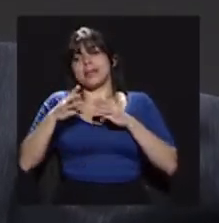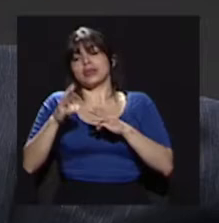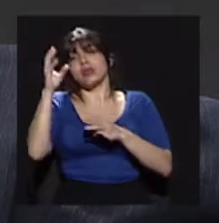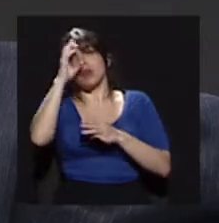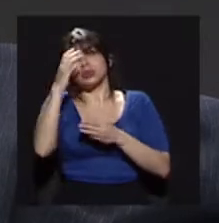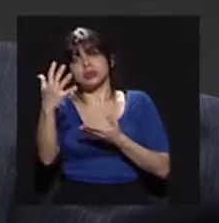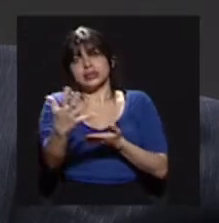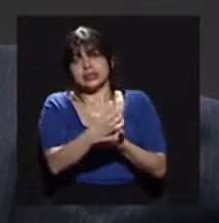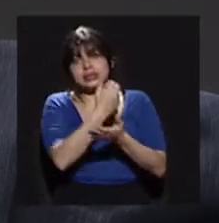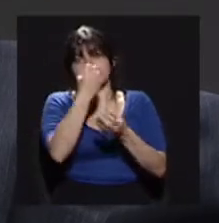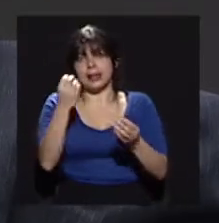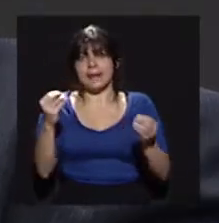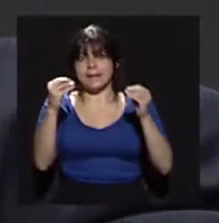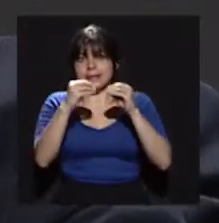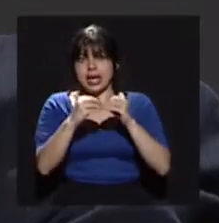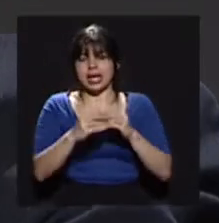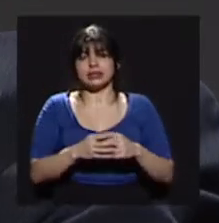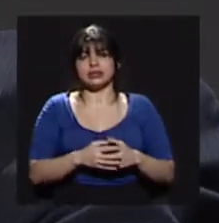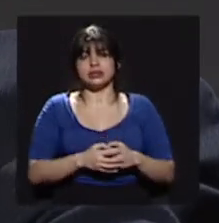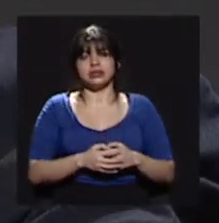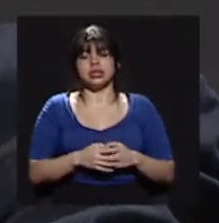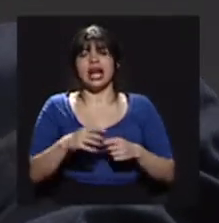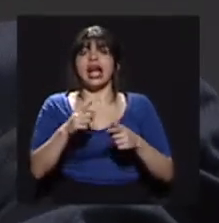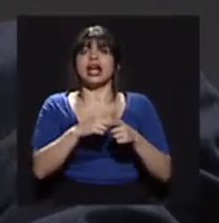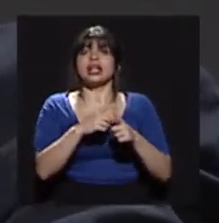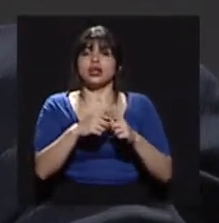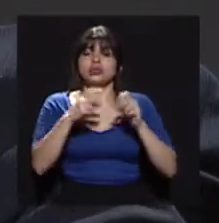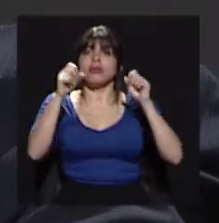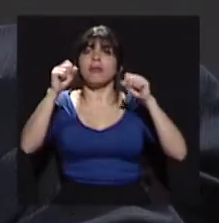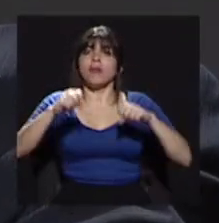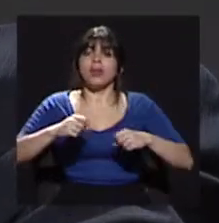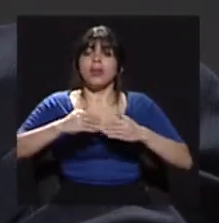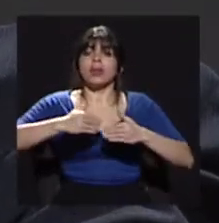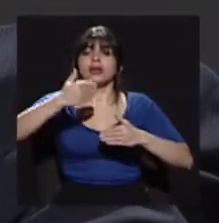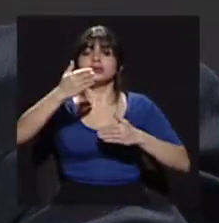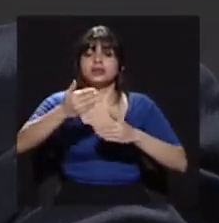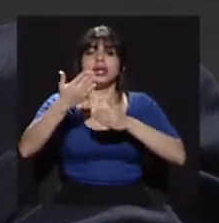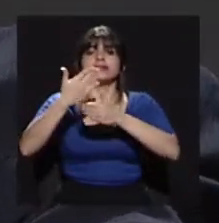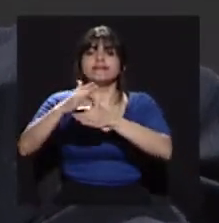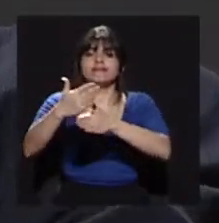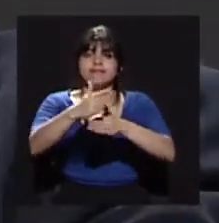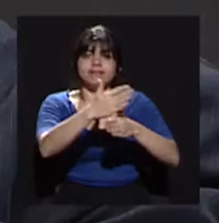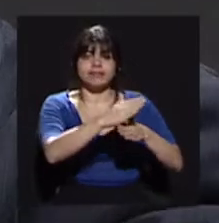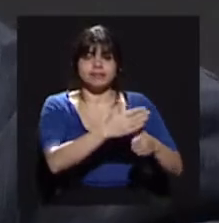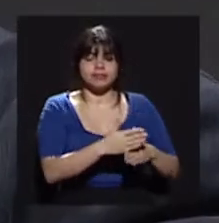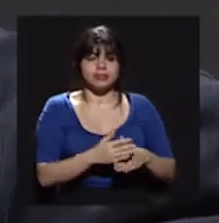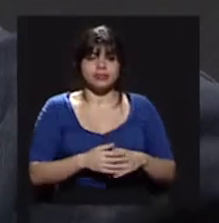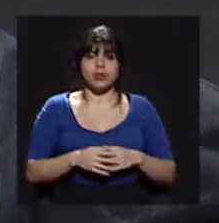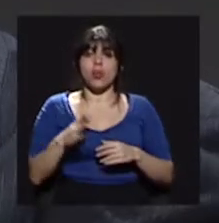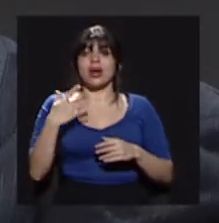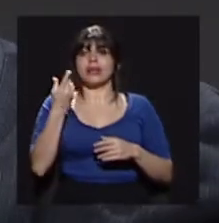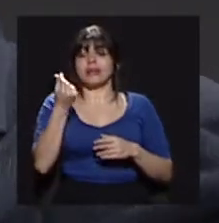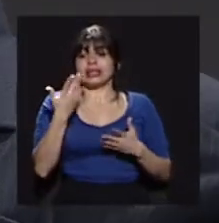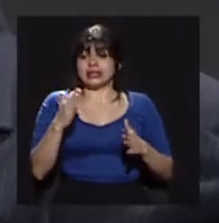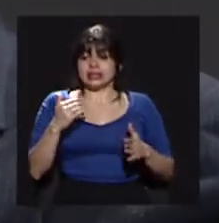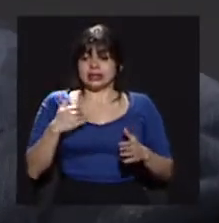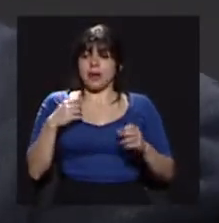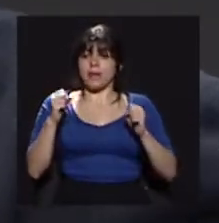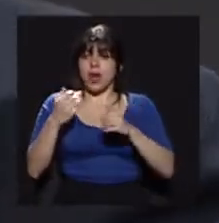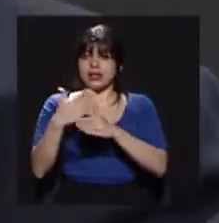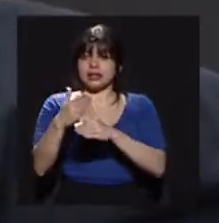más y entonces distribuir después después una vez que se tenga la plata